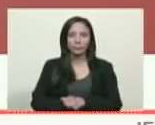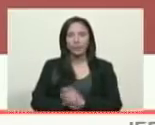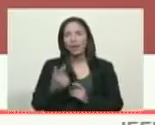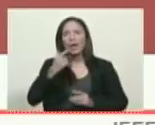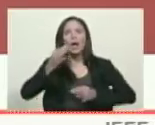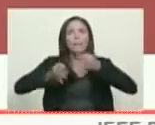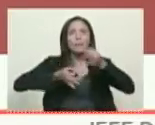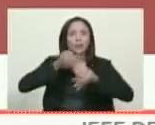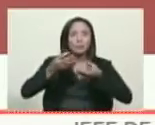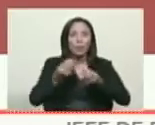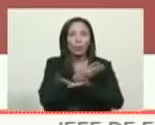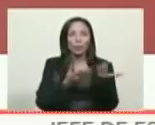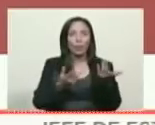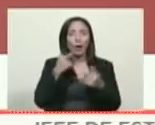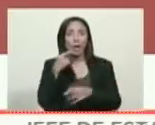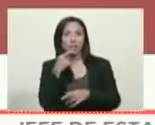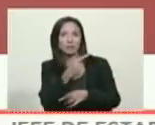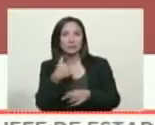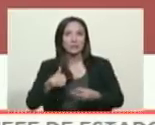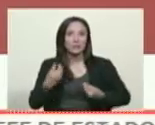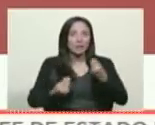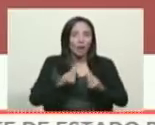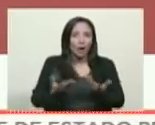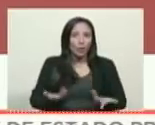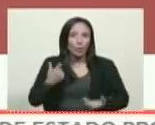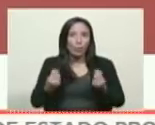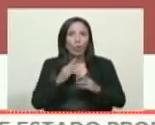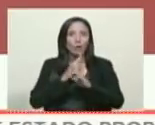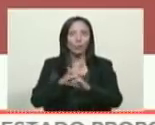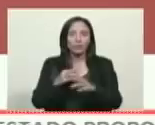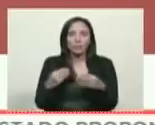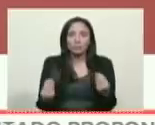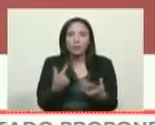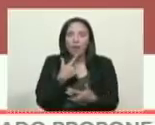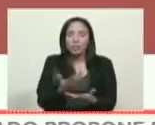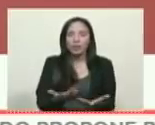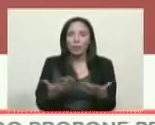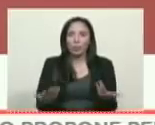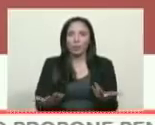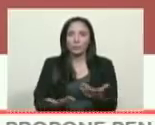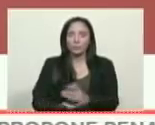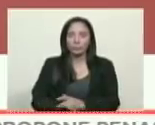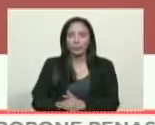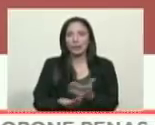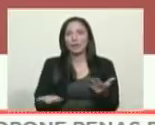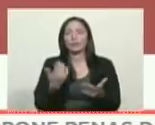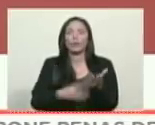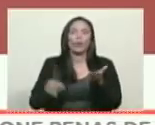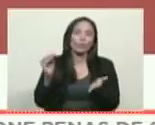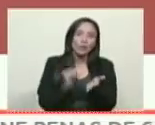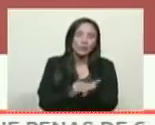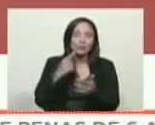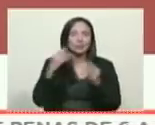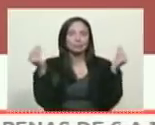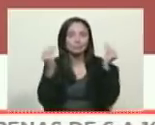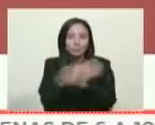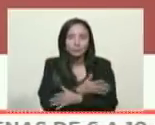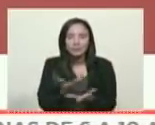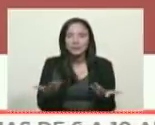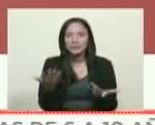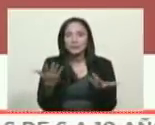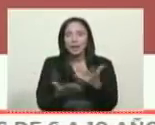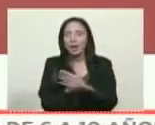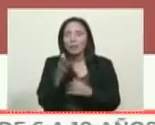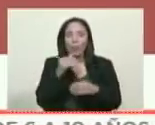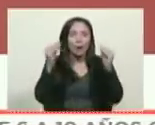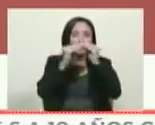hablándole al lóbulo temporal diciendo, ¿y ahora qué hacemos? Y entonces inventa una mentira toda incoherente que además no tiene ningún tipo de